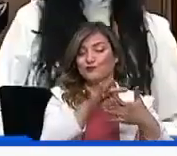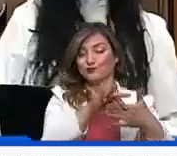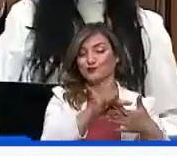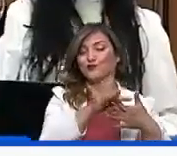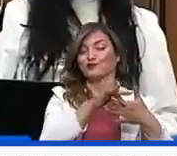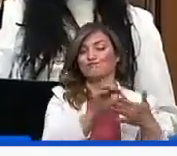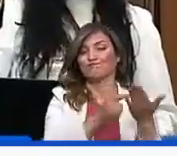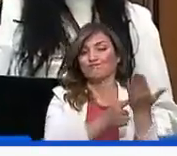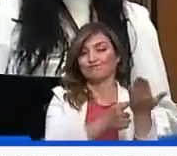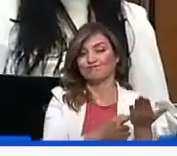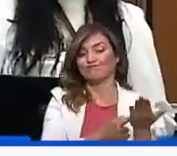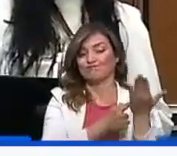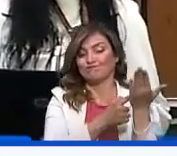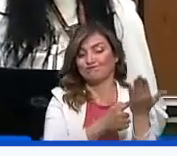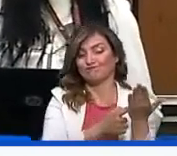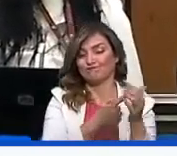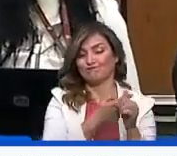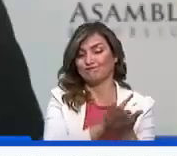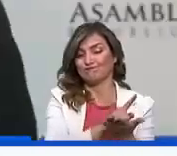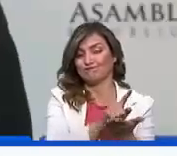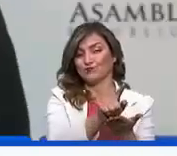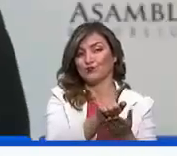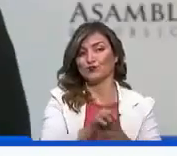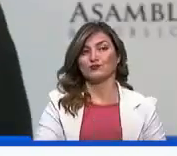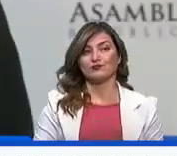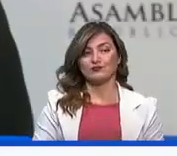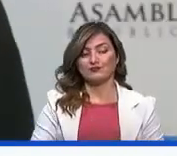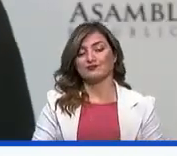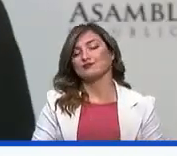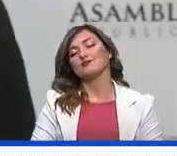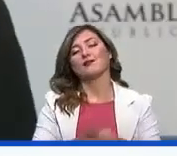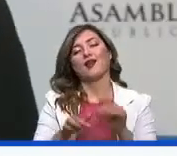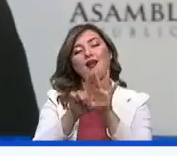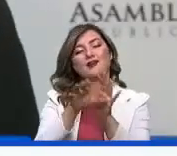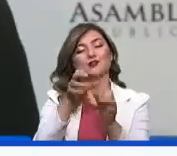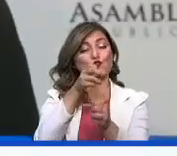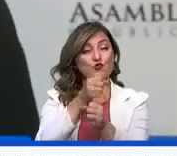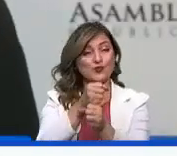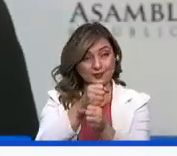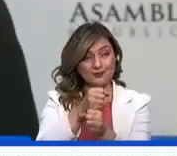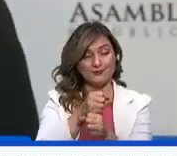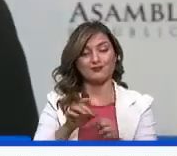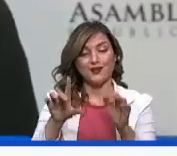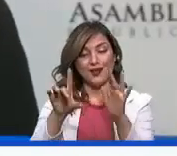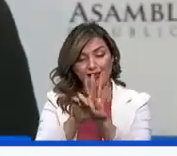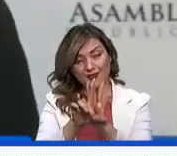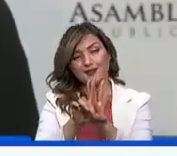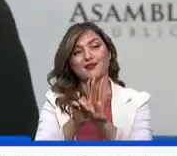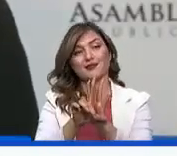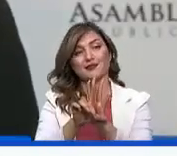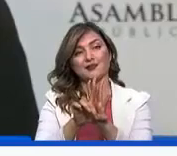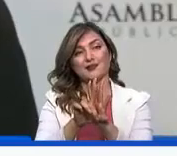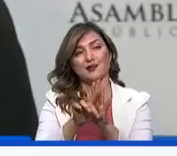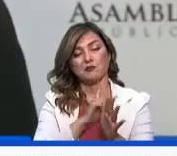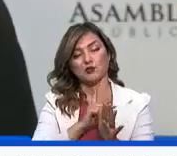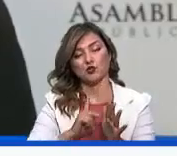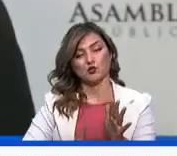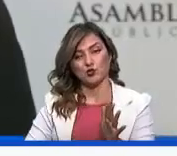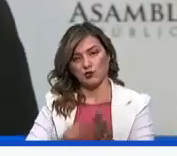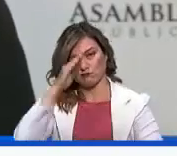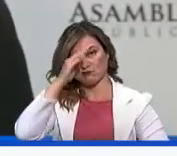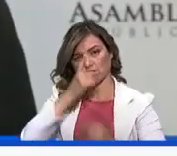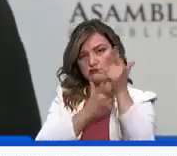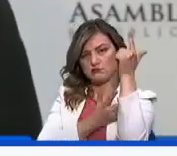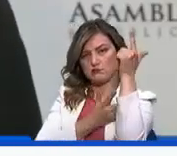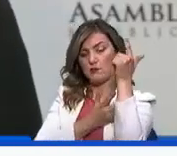que esperan ser analizados en estas primeras semanas. Código Orgánico de Seguridad del Estado, a la Ley Orgánica de Personal y Disciplina de las Fuerzas